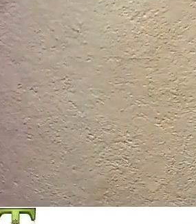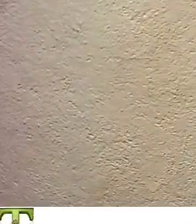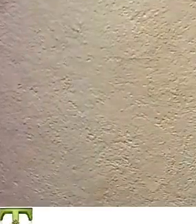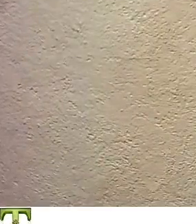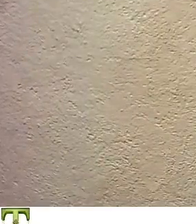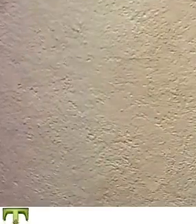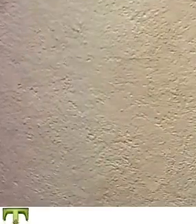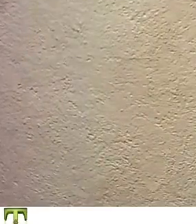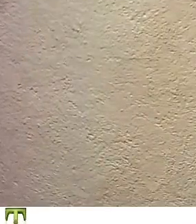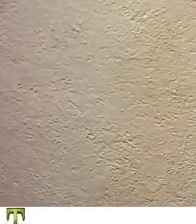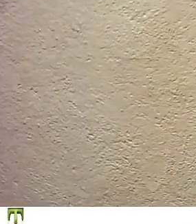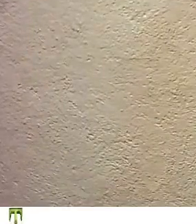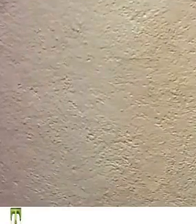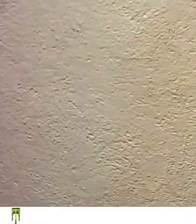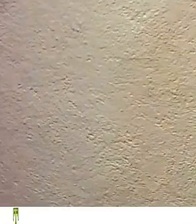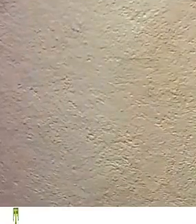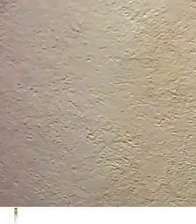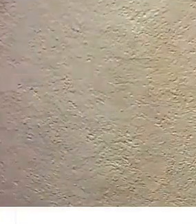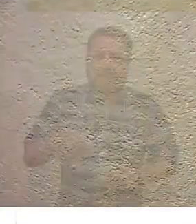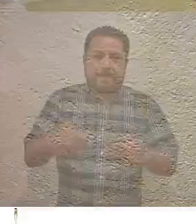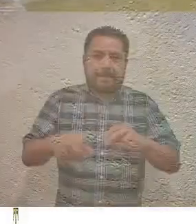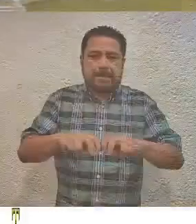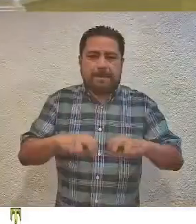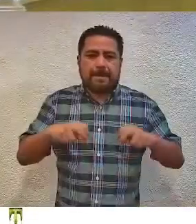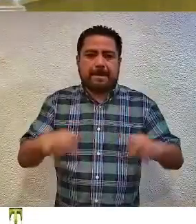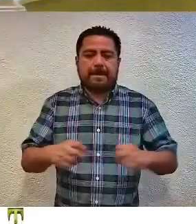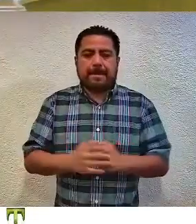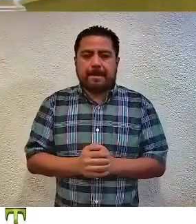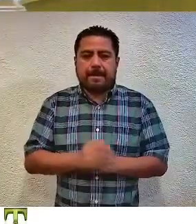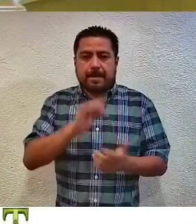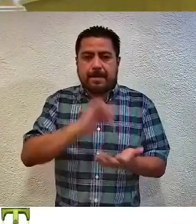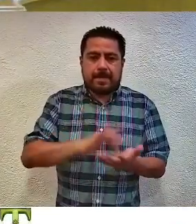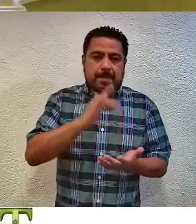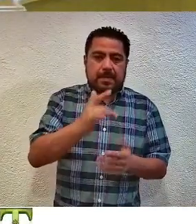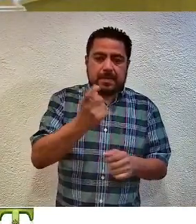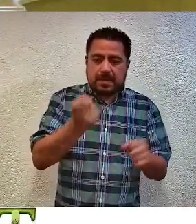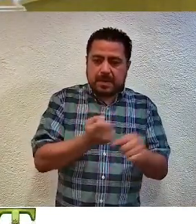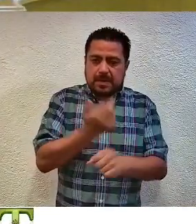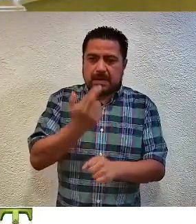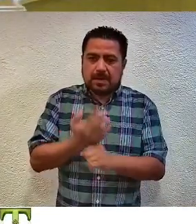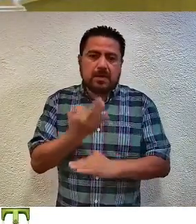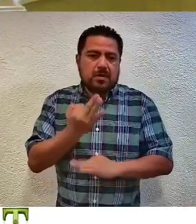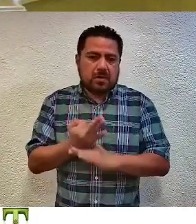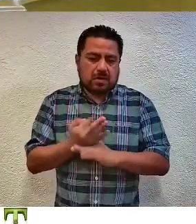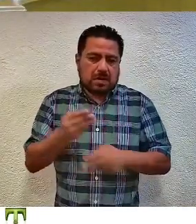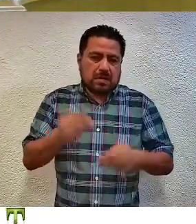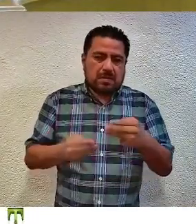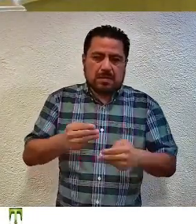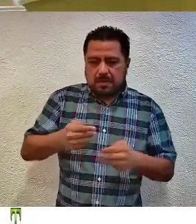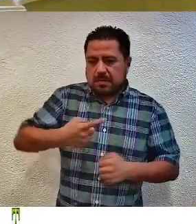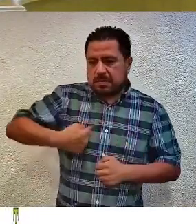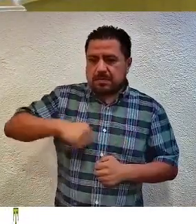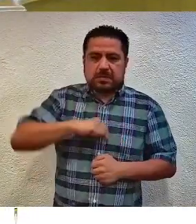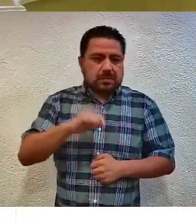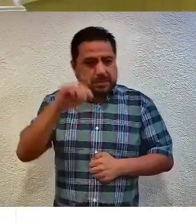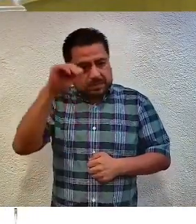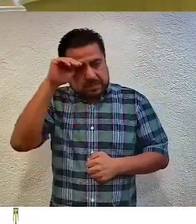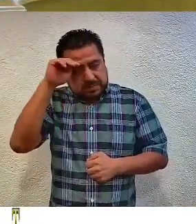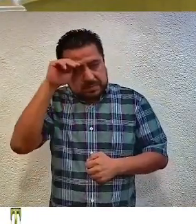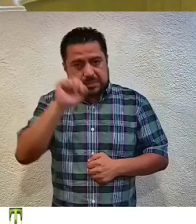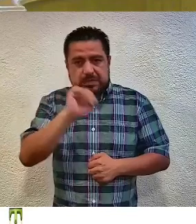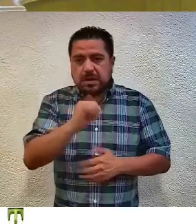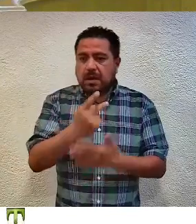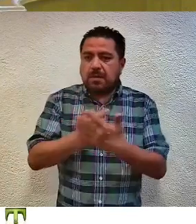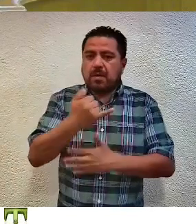Es la cuenta, magistrada presidenta. Magistradas, magistrado. Gracias, secretario. Magistradas, magistrado, está en nuestra consideración el